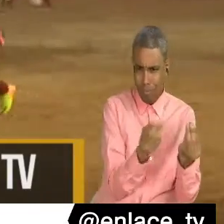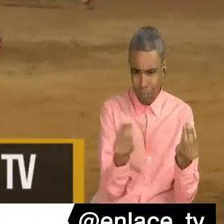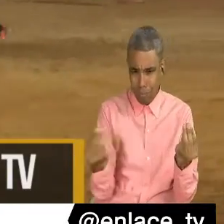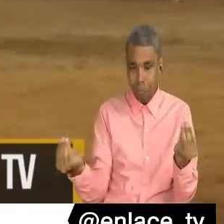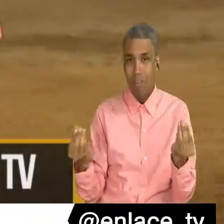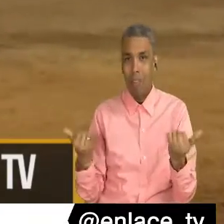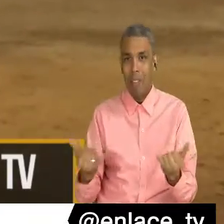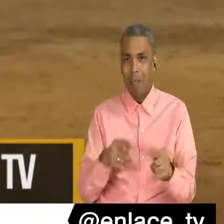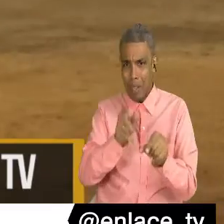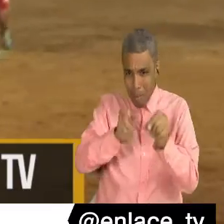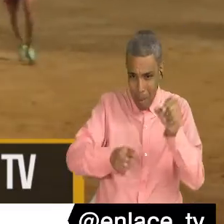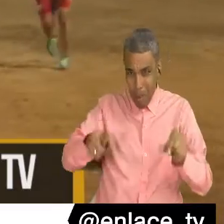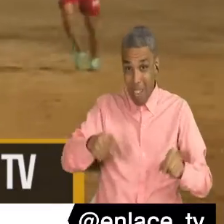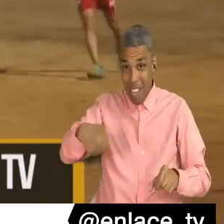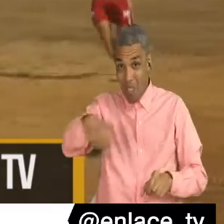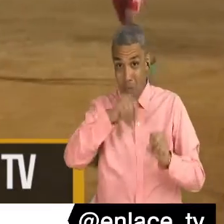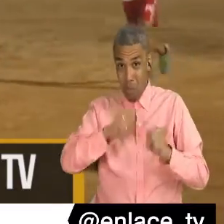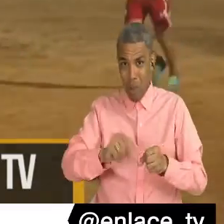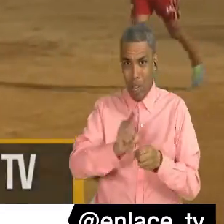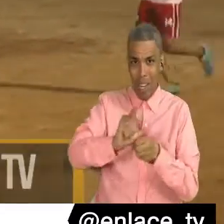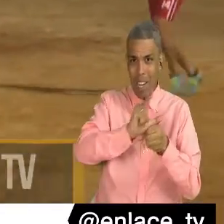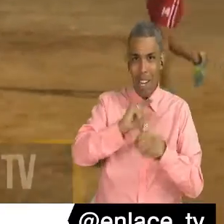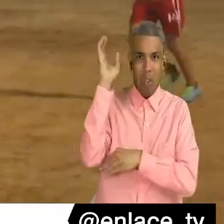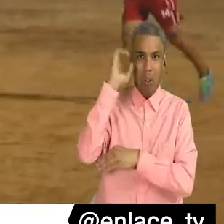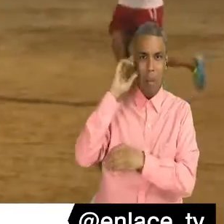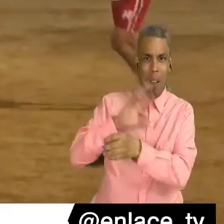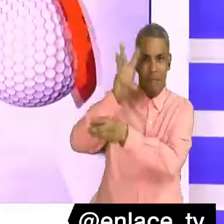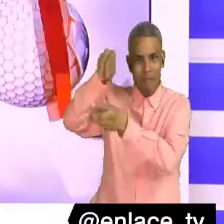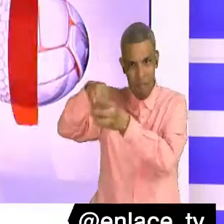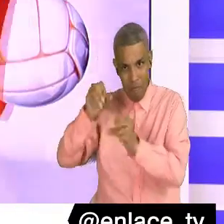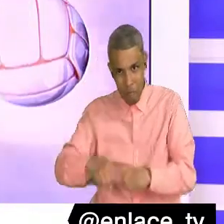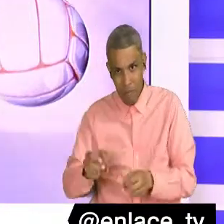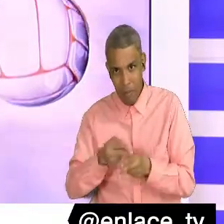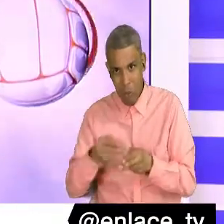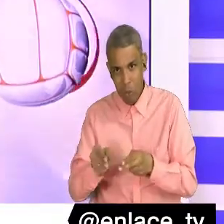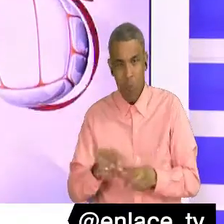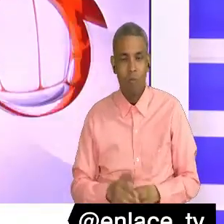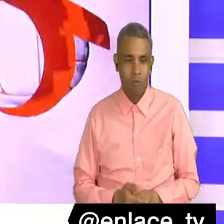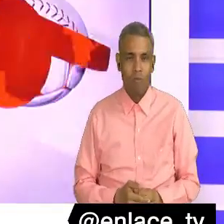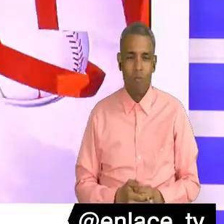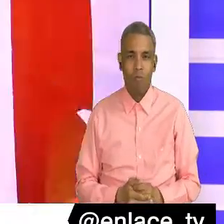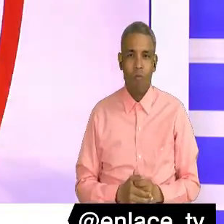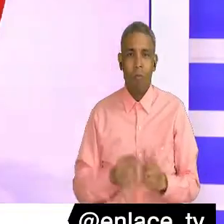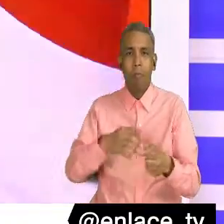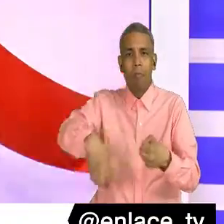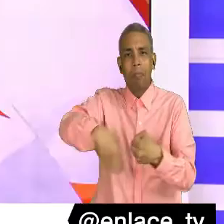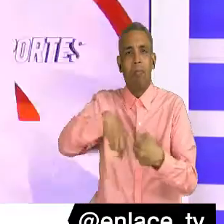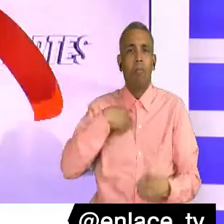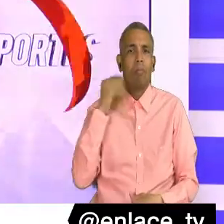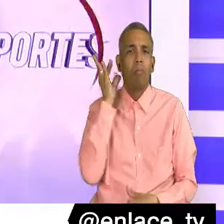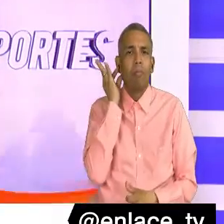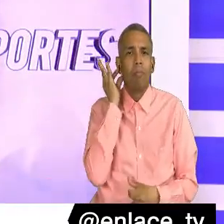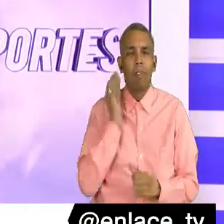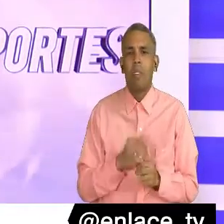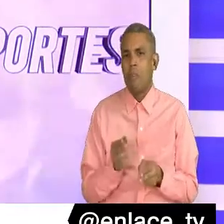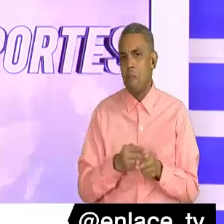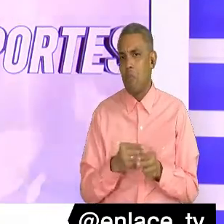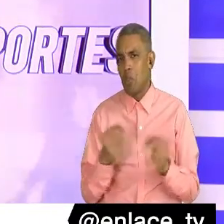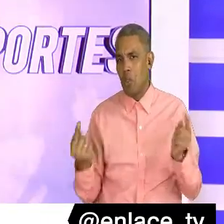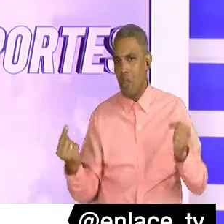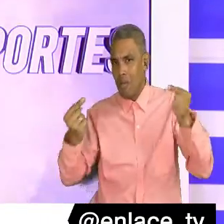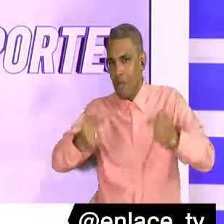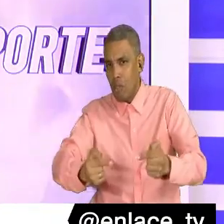que se perfilan desde ya para hacer parte del fútbol profesional colombiano. Y Alianza Petrolera Femenino tiene un nuevo compromiso en el rentado del